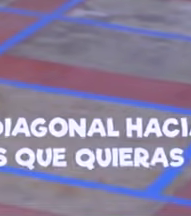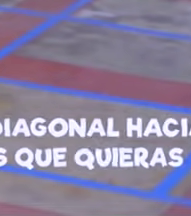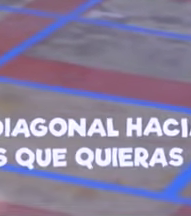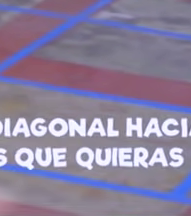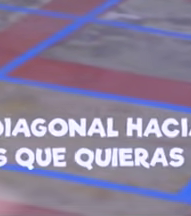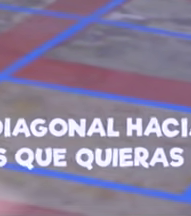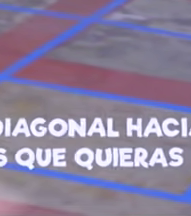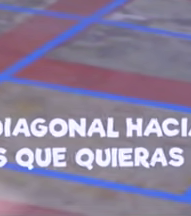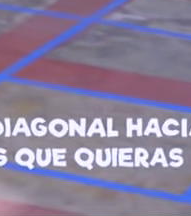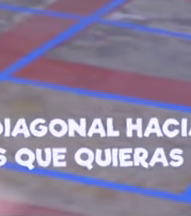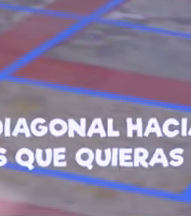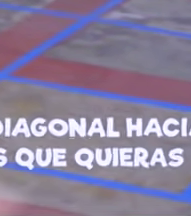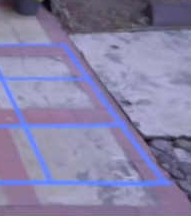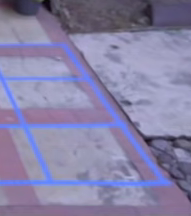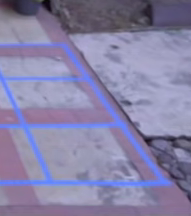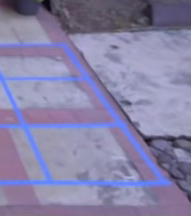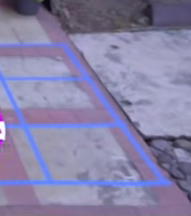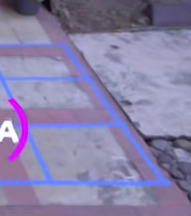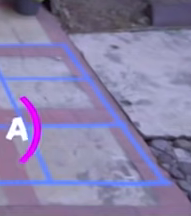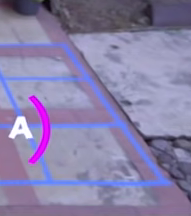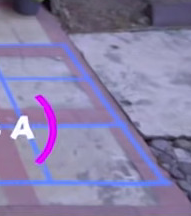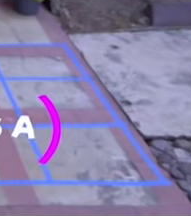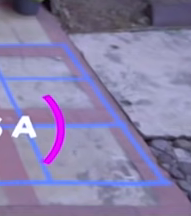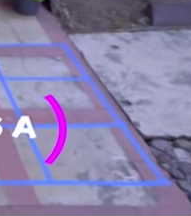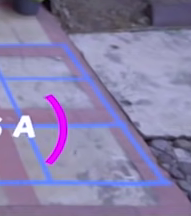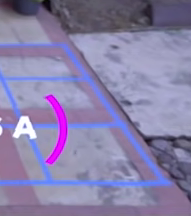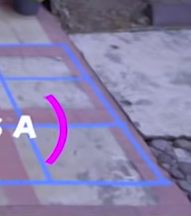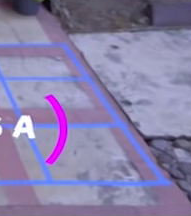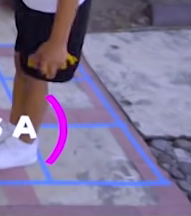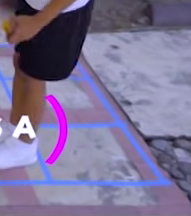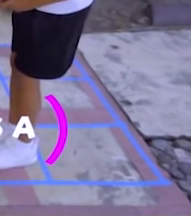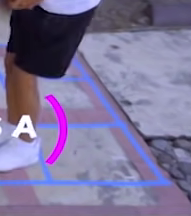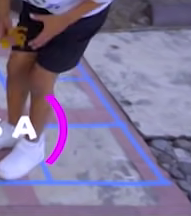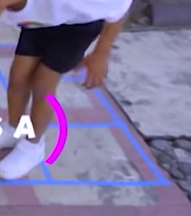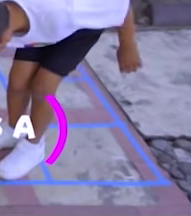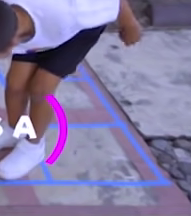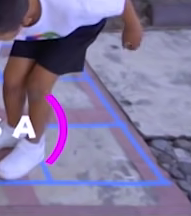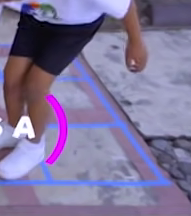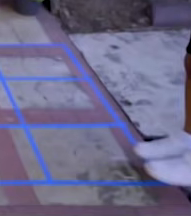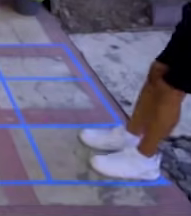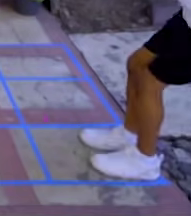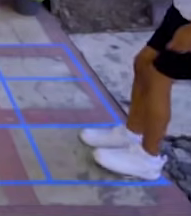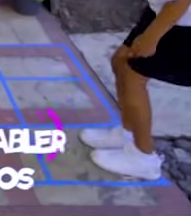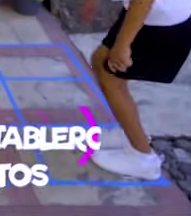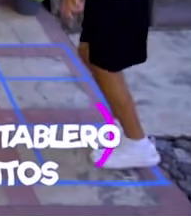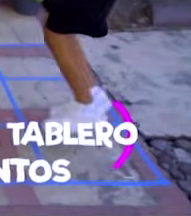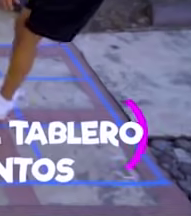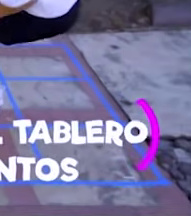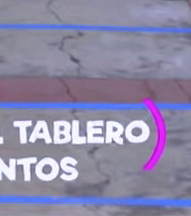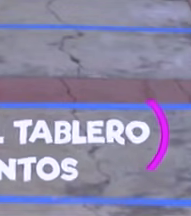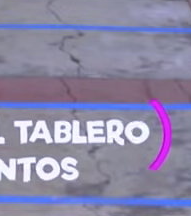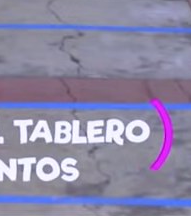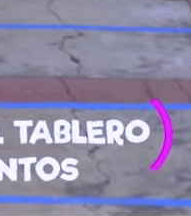¡Gracias! ¡Gracias! ¡Gracias!